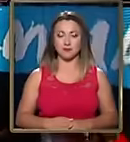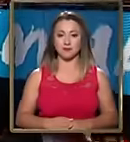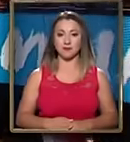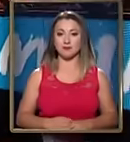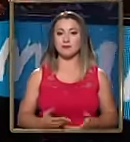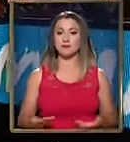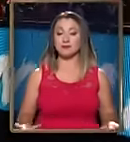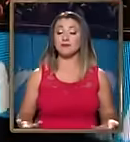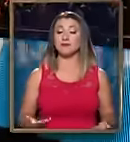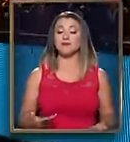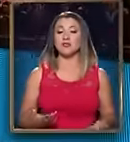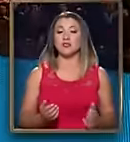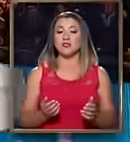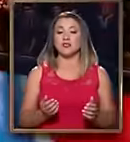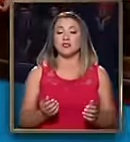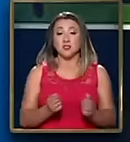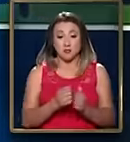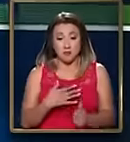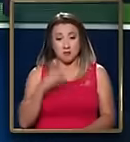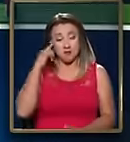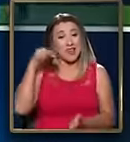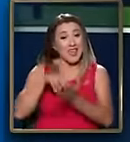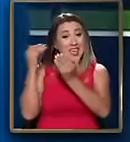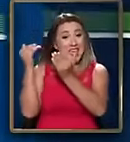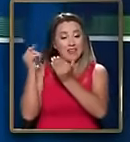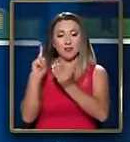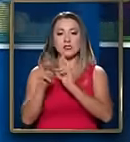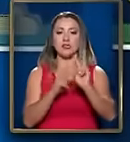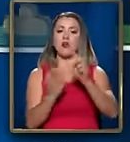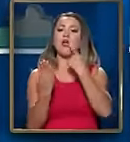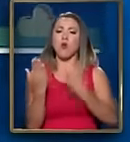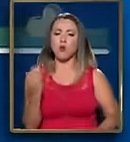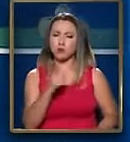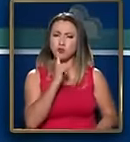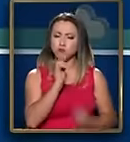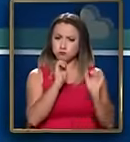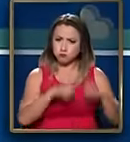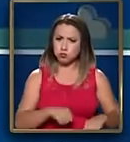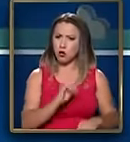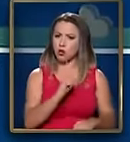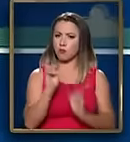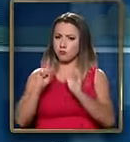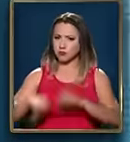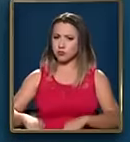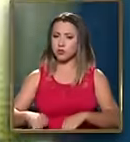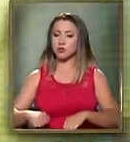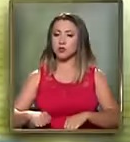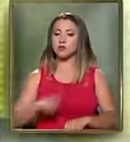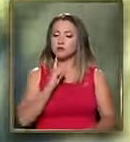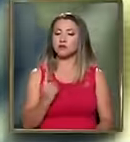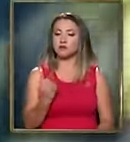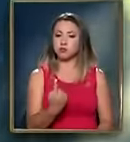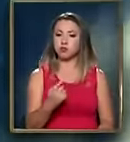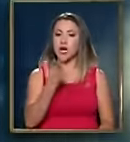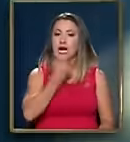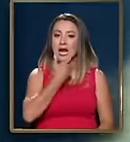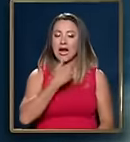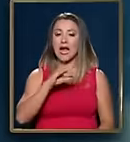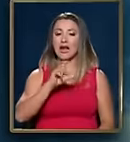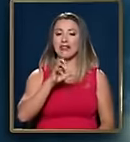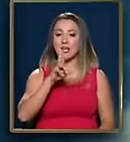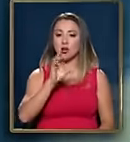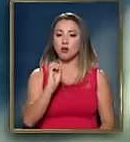Sé que conmigo no había mucha expectativa, incluso hicieron una encuesta. ¿Usted aprueba o desaprueba la presencia de Jajá Calderón